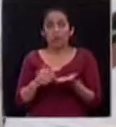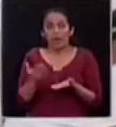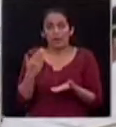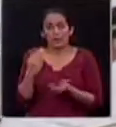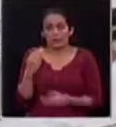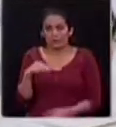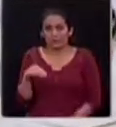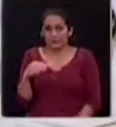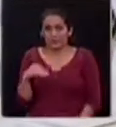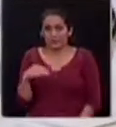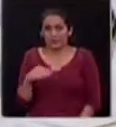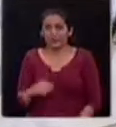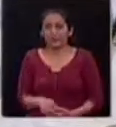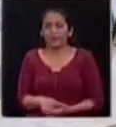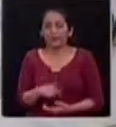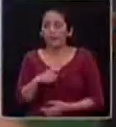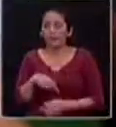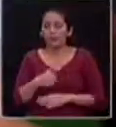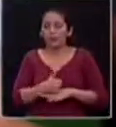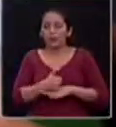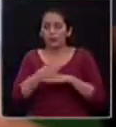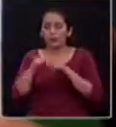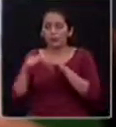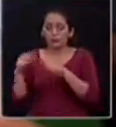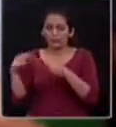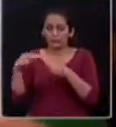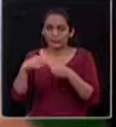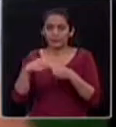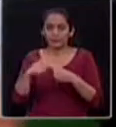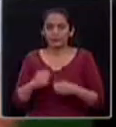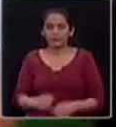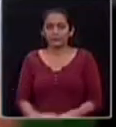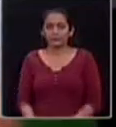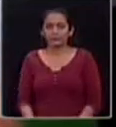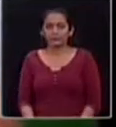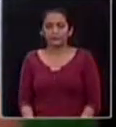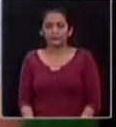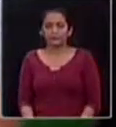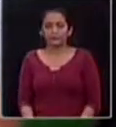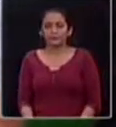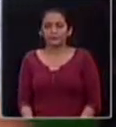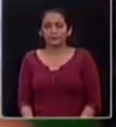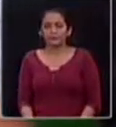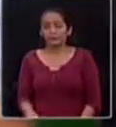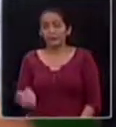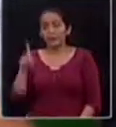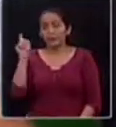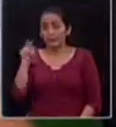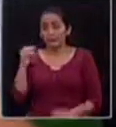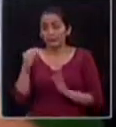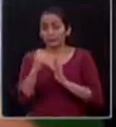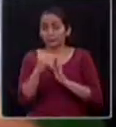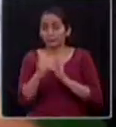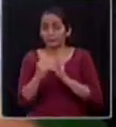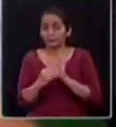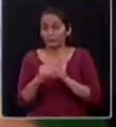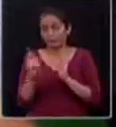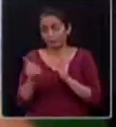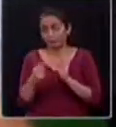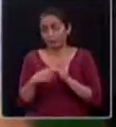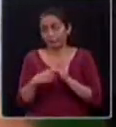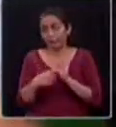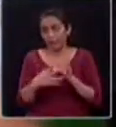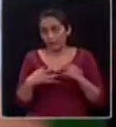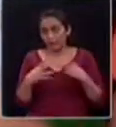miércoles. Participaron varias autoridades. Y una serie de requerimientos que ellos van a tener que obedecer para